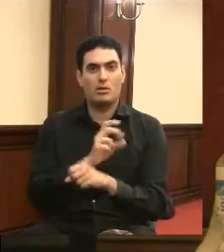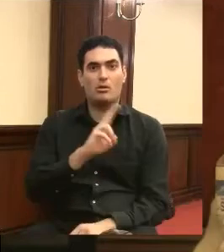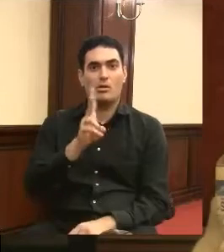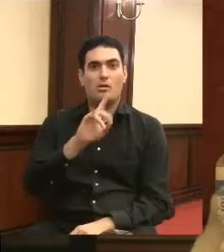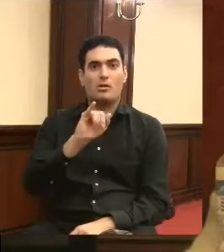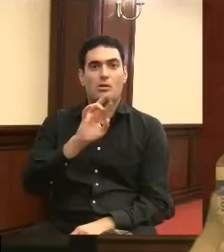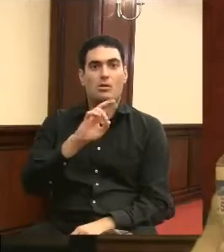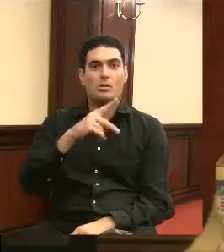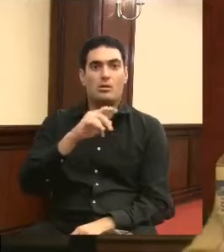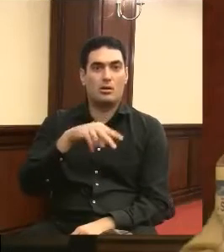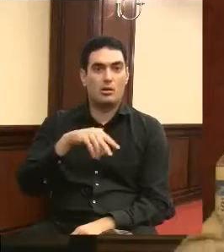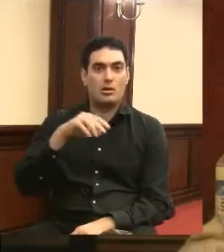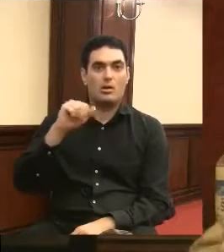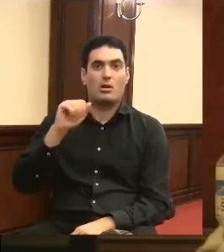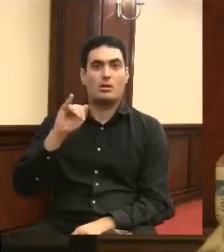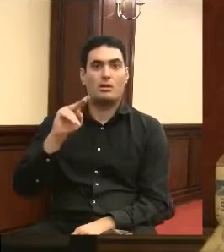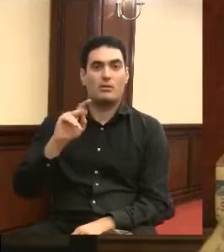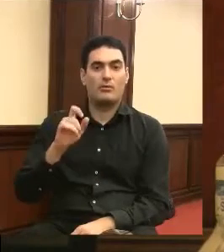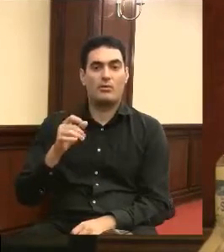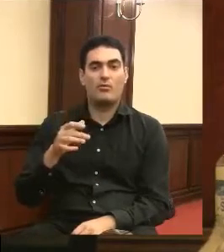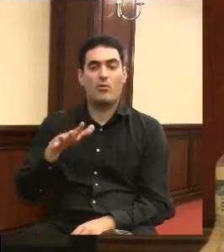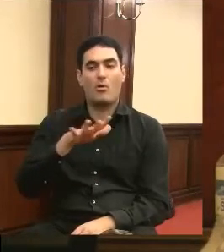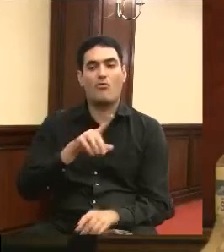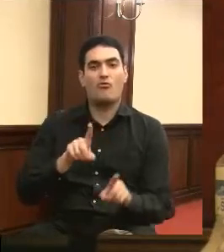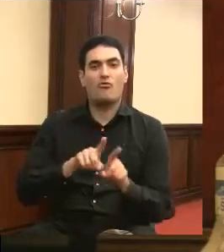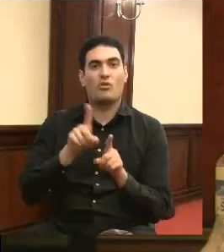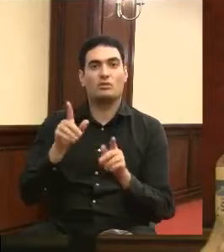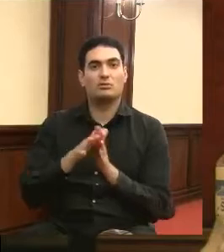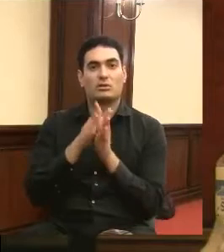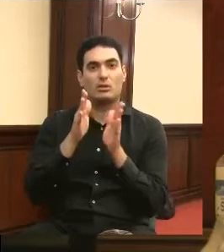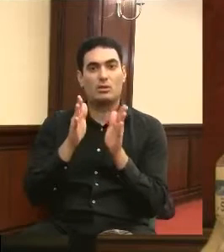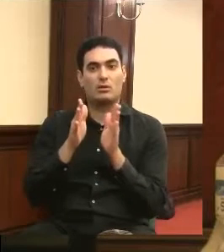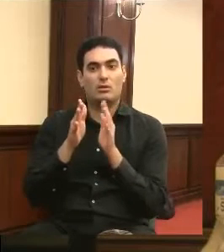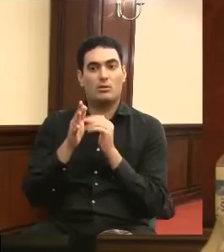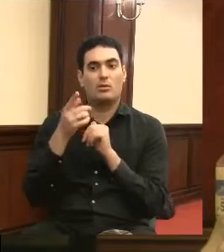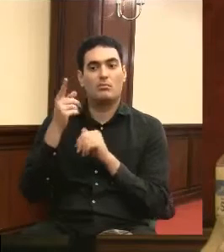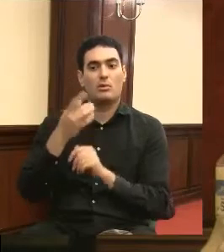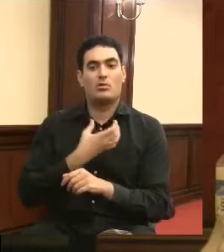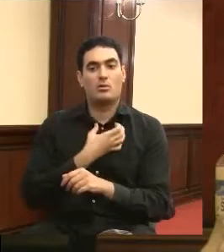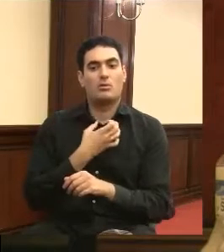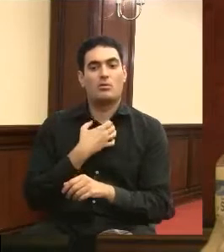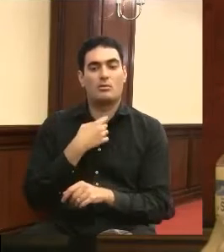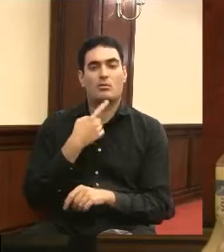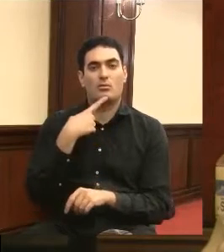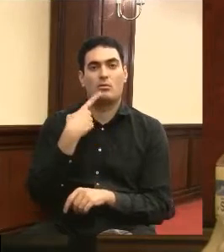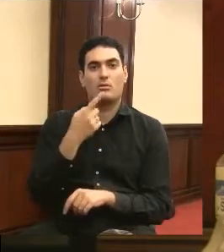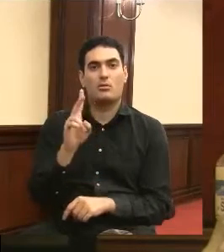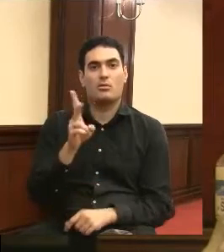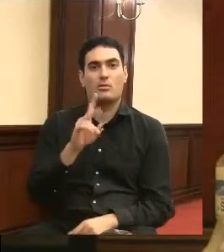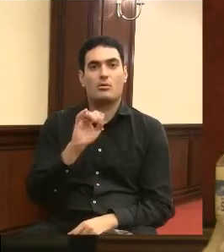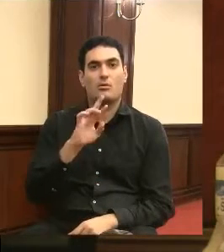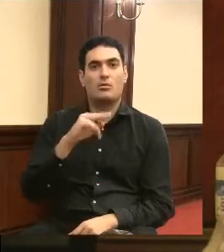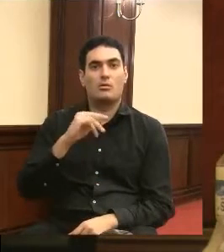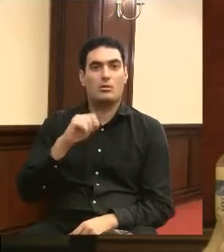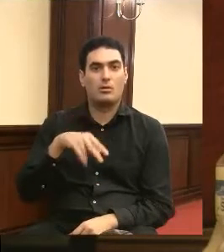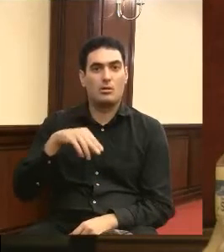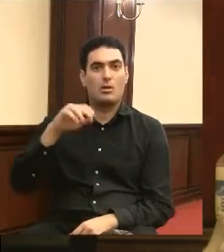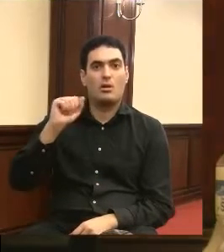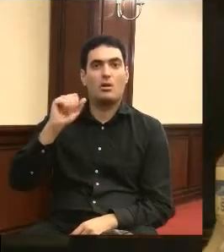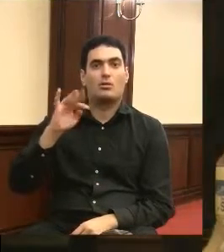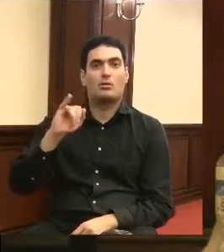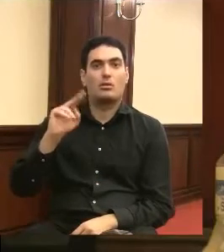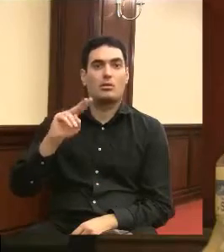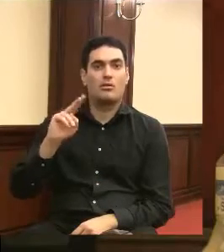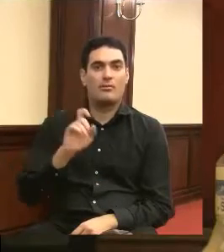la Fuensanta. Segundo, el Ayuntamiento insta a la dirección de Virgin Active a alcanzar una